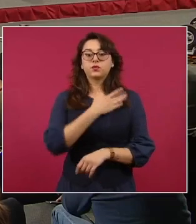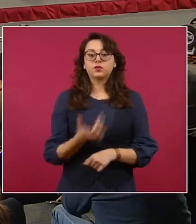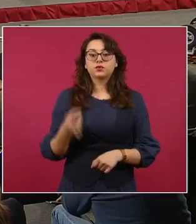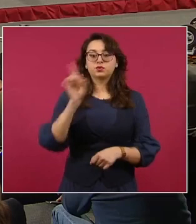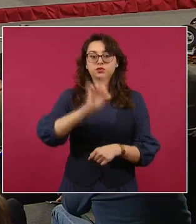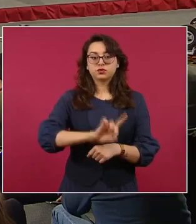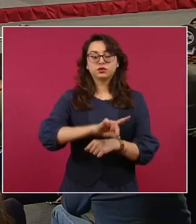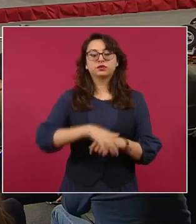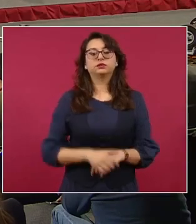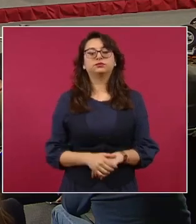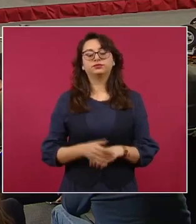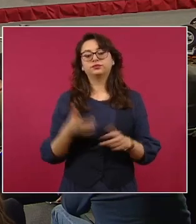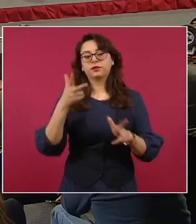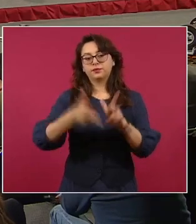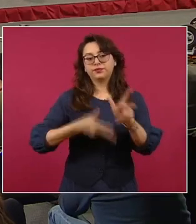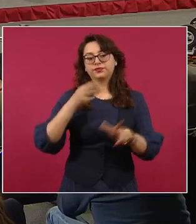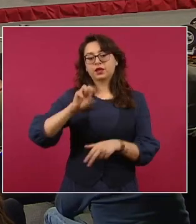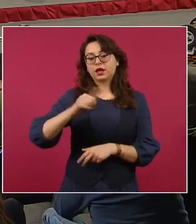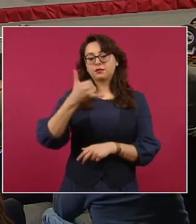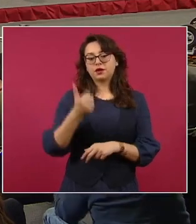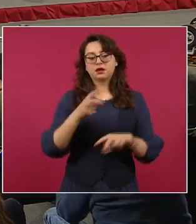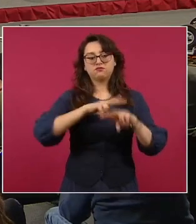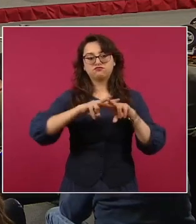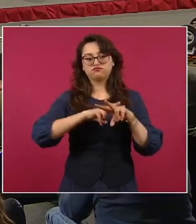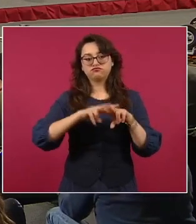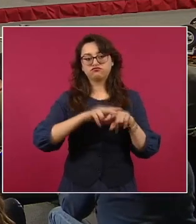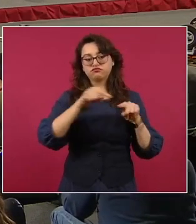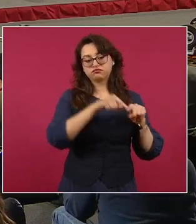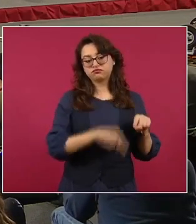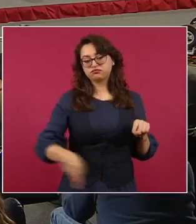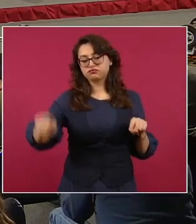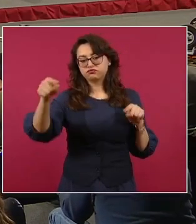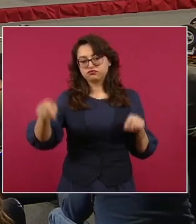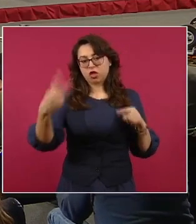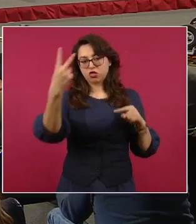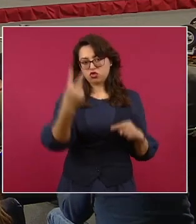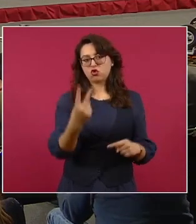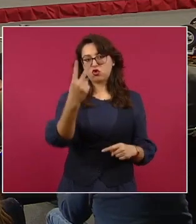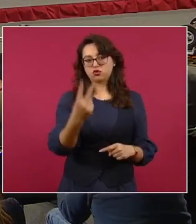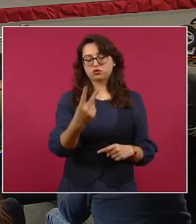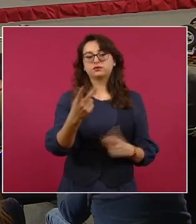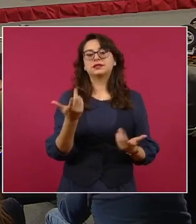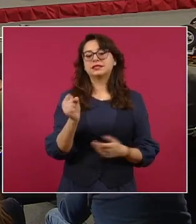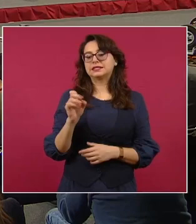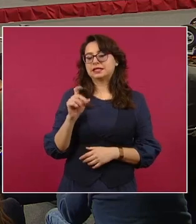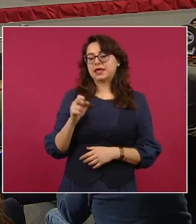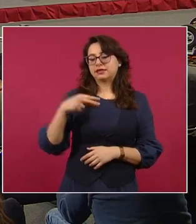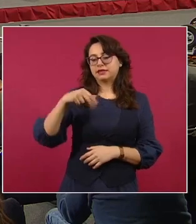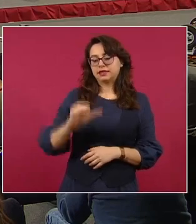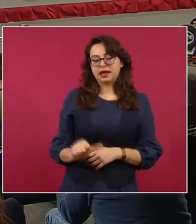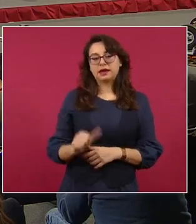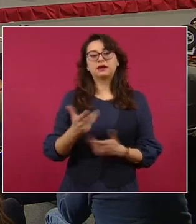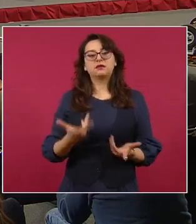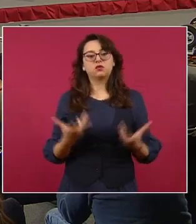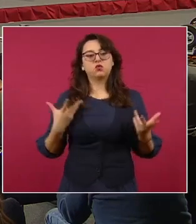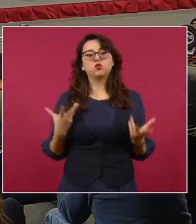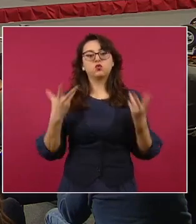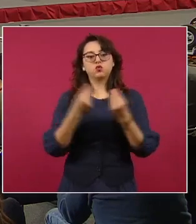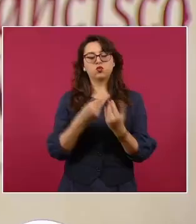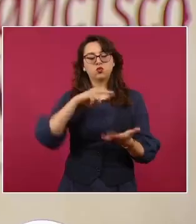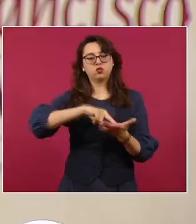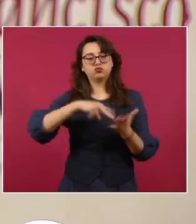2 del Tren Maya que va de Escárcega a Calquiní, la Secretaría de la Defensa Nacional, por conducto de la Dirección General de Ingenieros, coadyuva en el